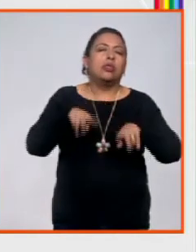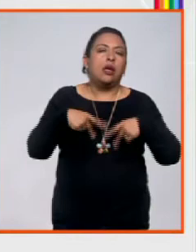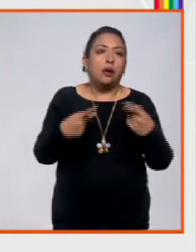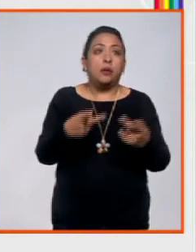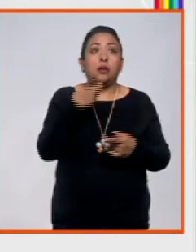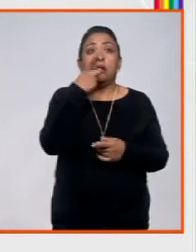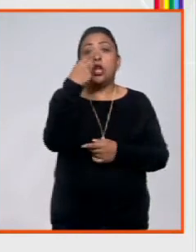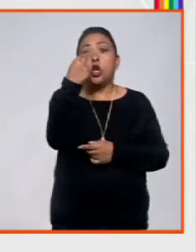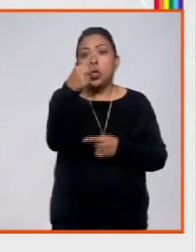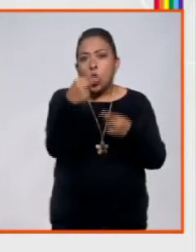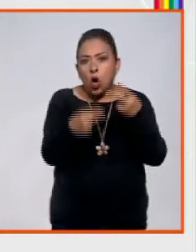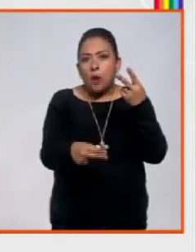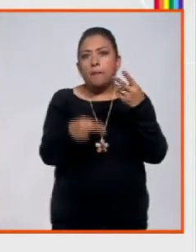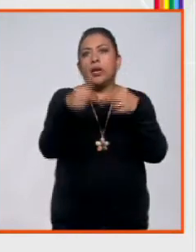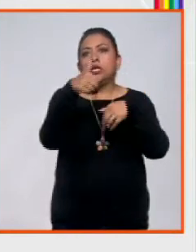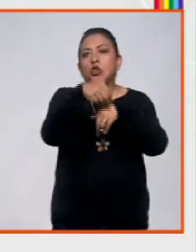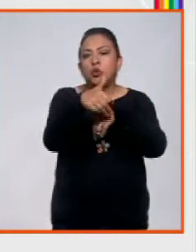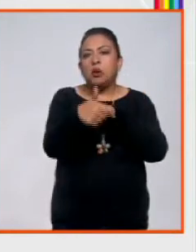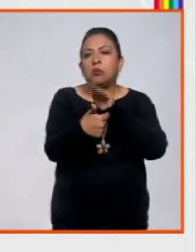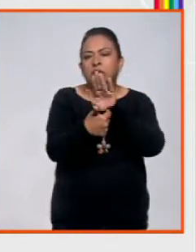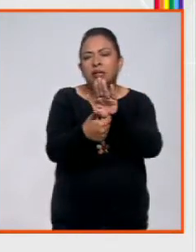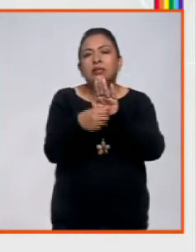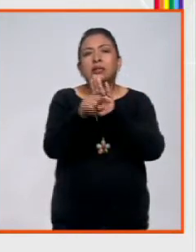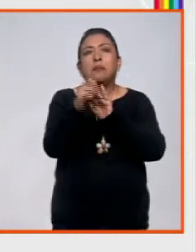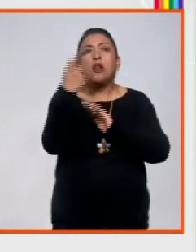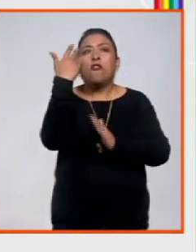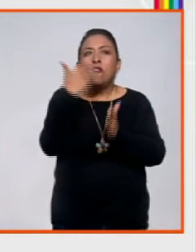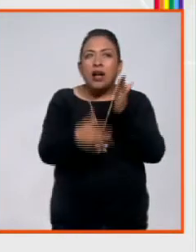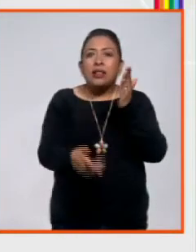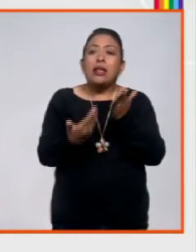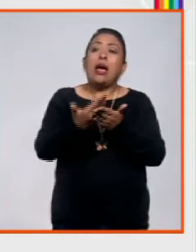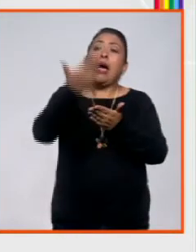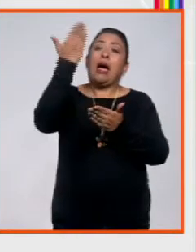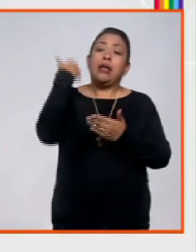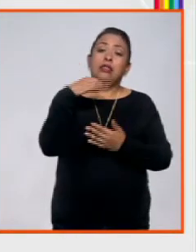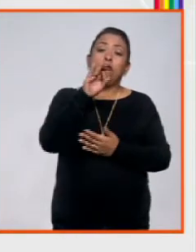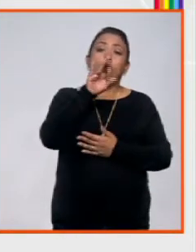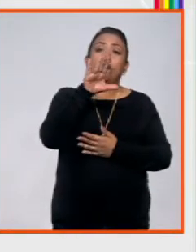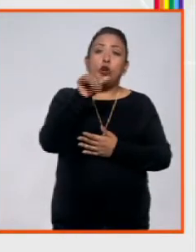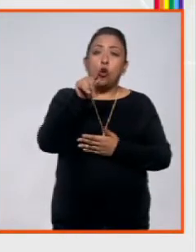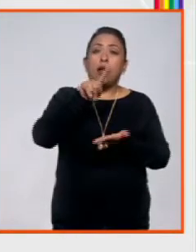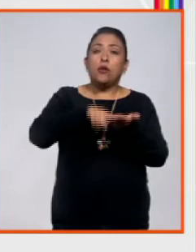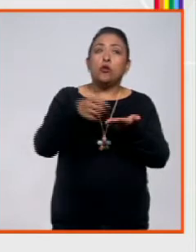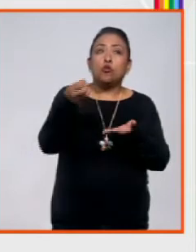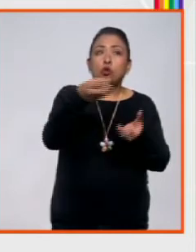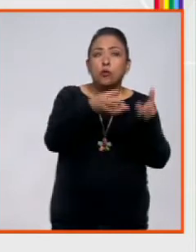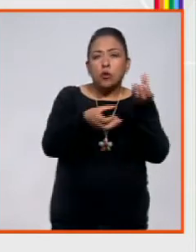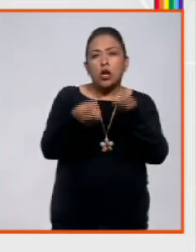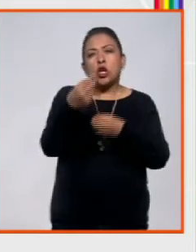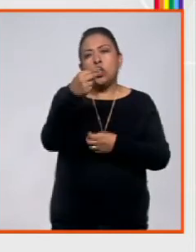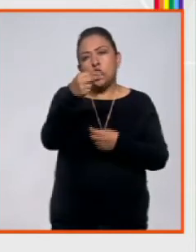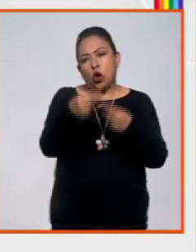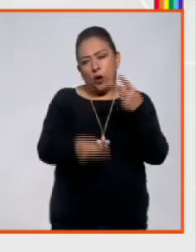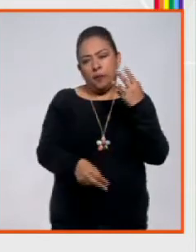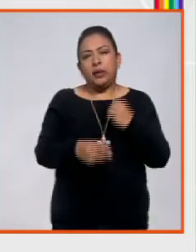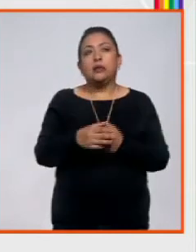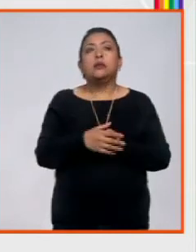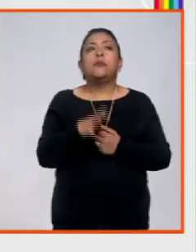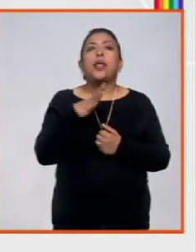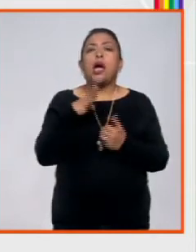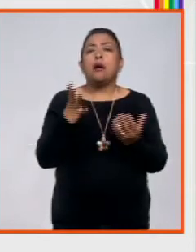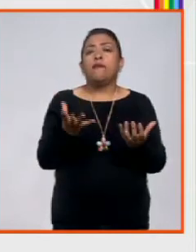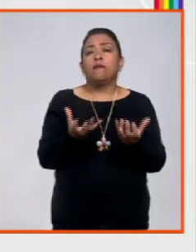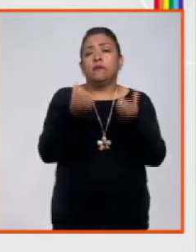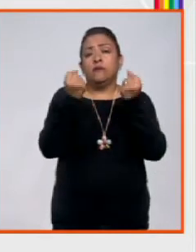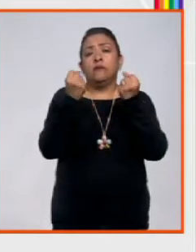nombres pero lo que no se ha mostrado es todo lo que el fonca ha dado a través de esos nombres y muchos otros se han salvado